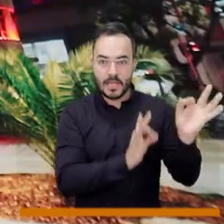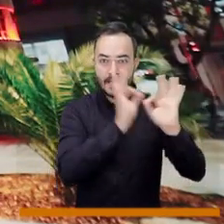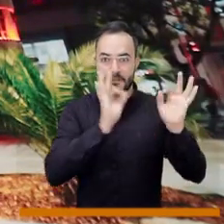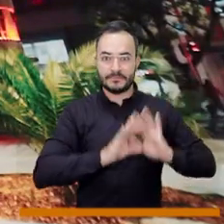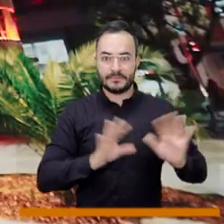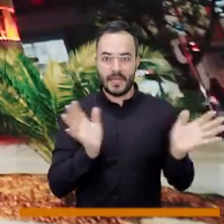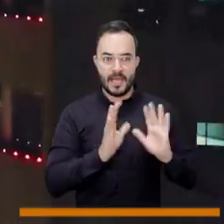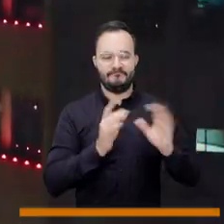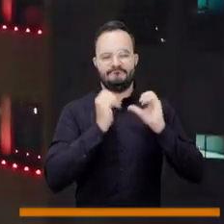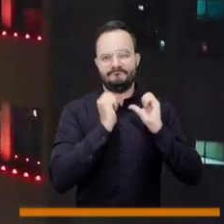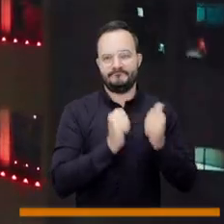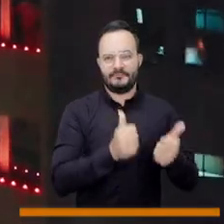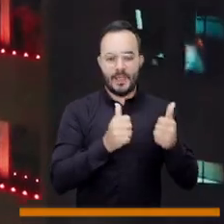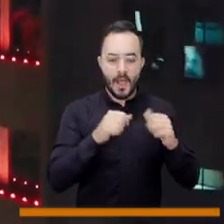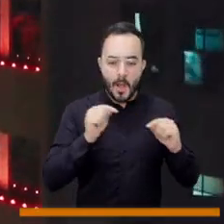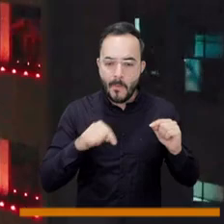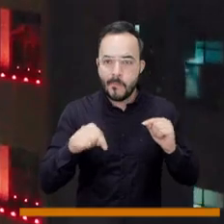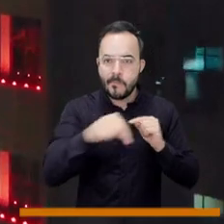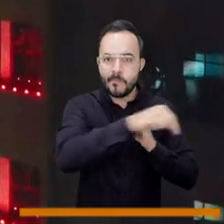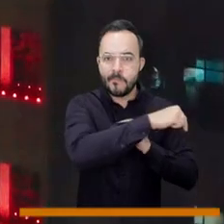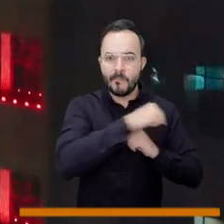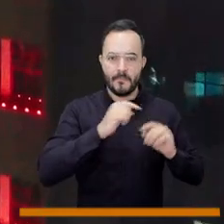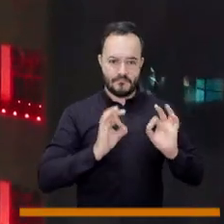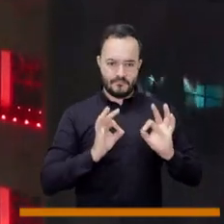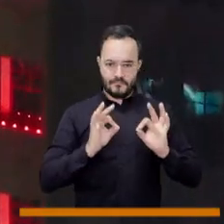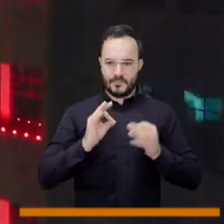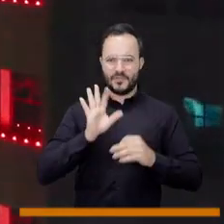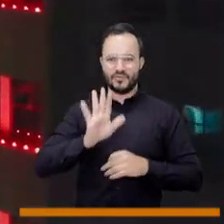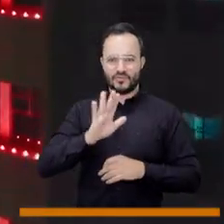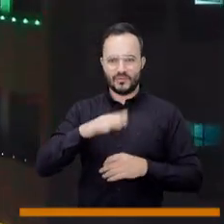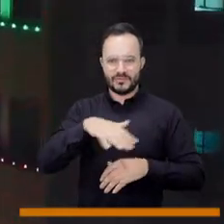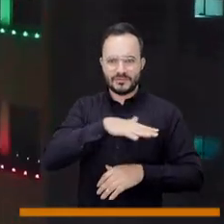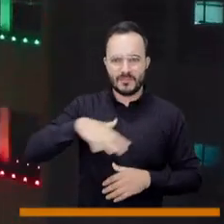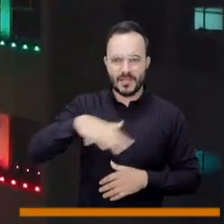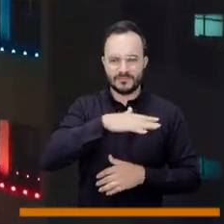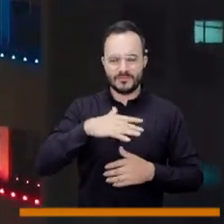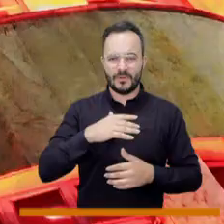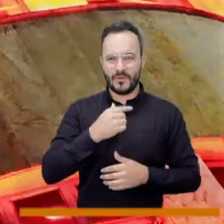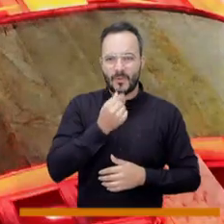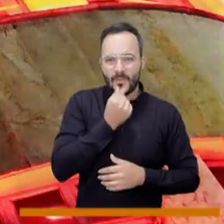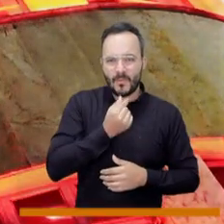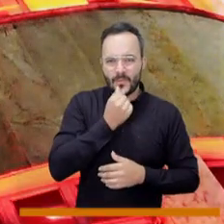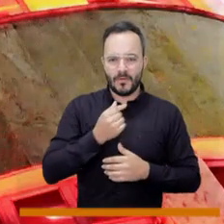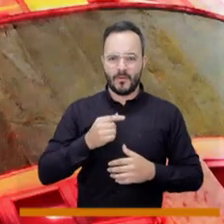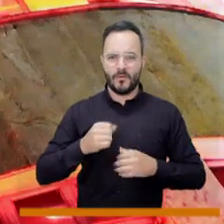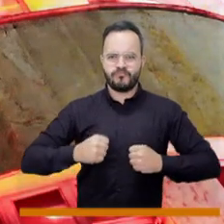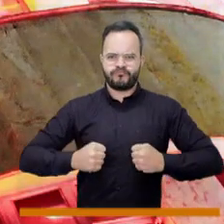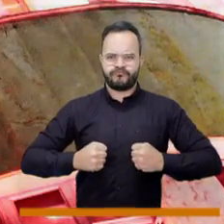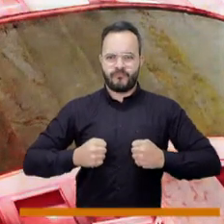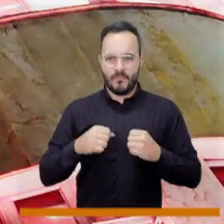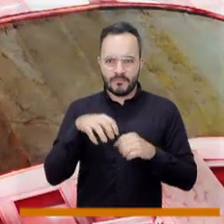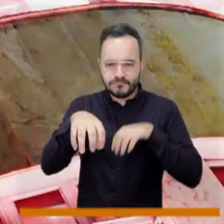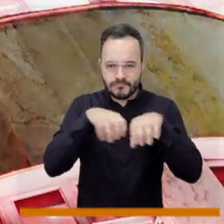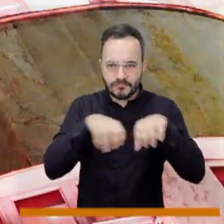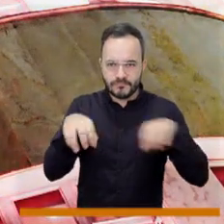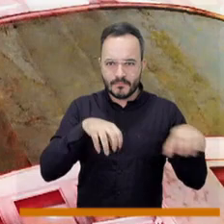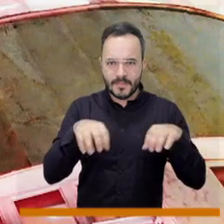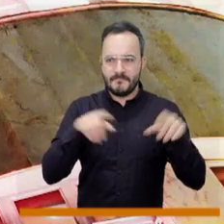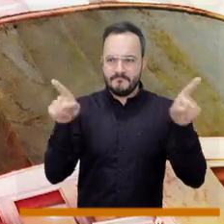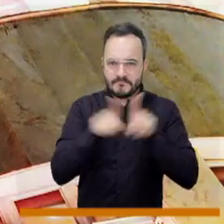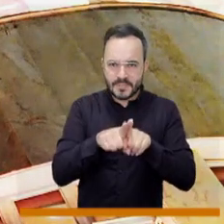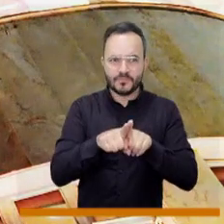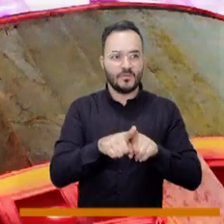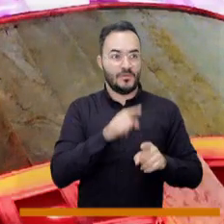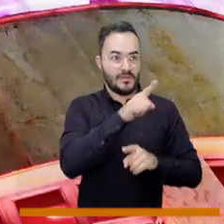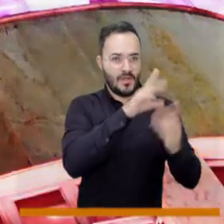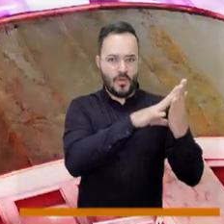arquitectónicamente cerrar el entorno alrededor de la Plaza Botero. La misma iluminación o una iluminación igual arquitectónica